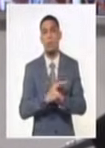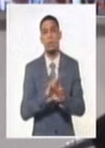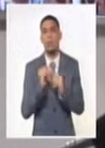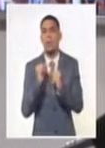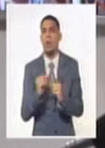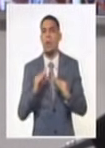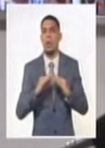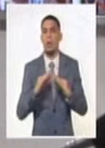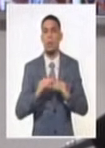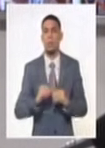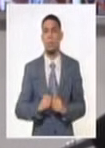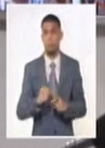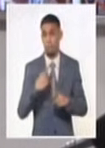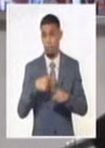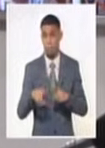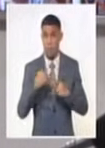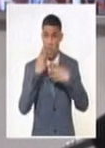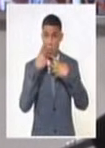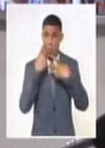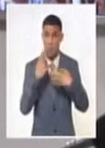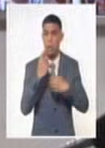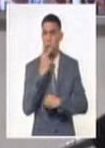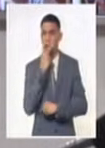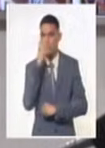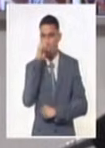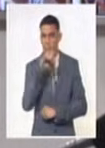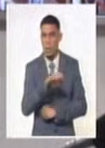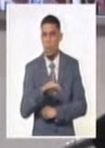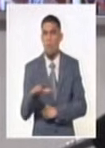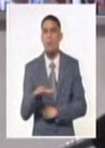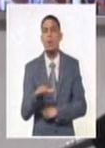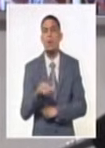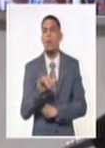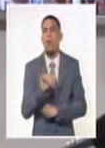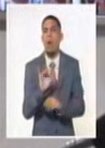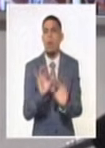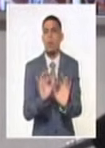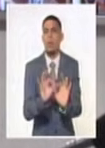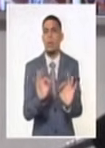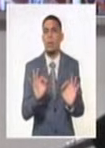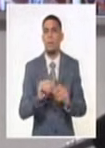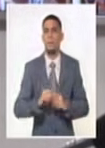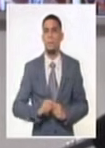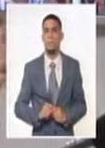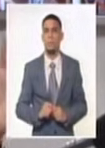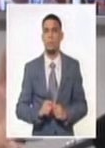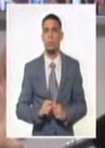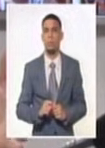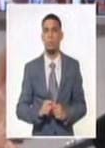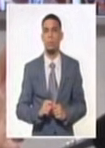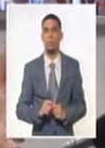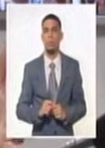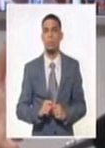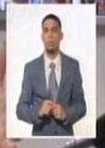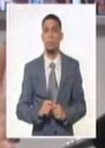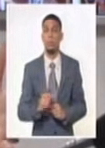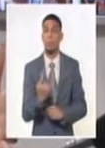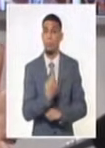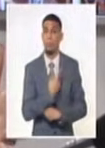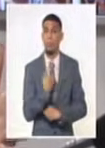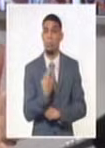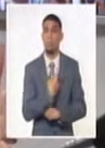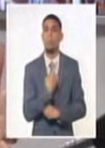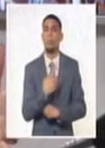que por alguna razón han quedado en las variantes menos idóneas e incluso en condición, nosotros llamamos discordante, ¿no?, de su grupo, es decir, su